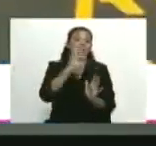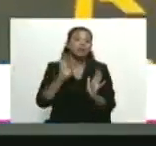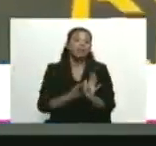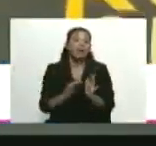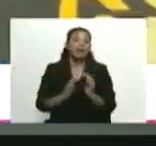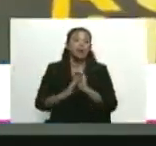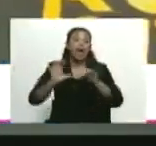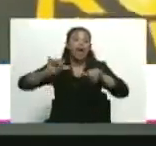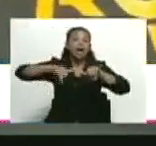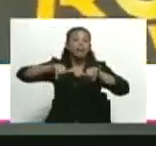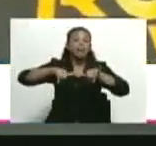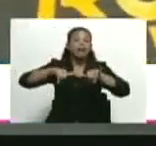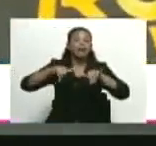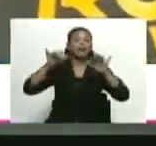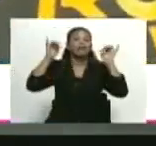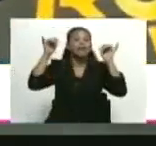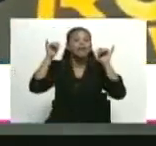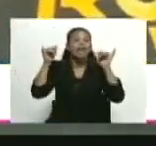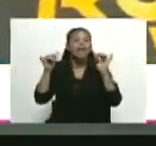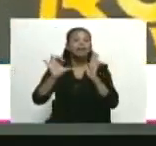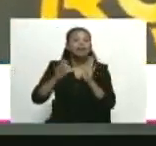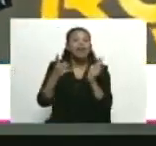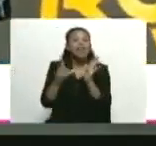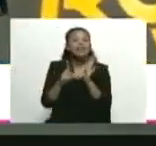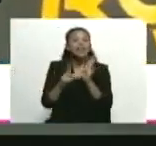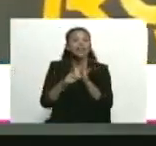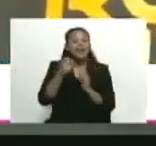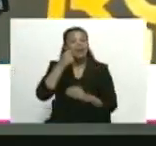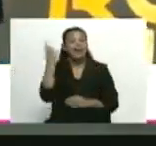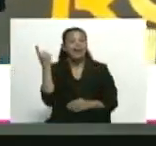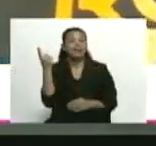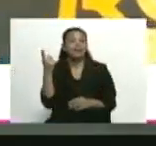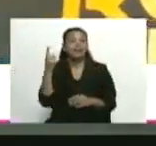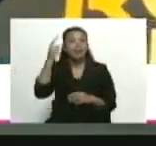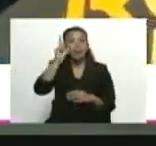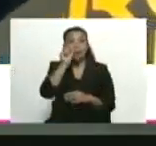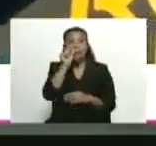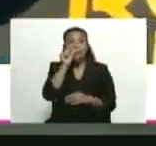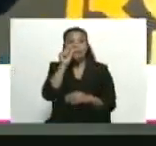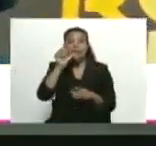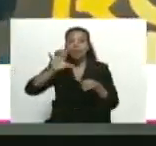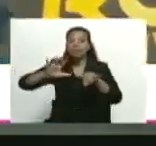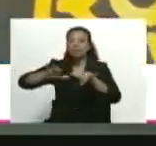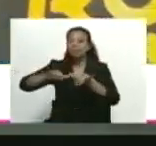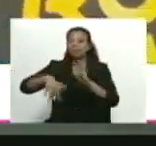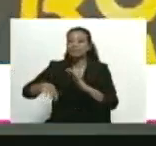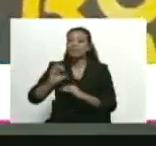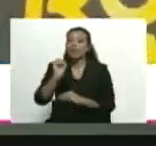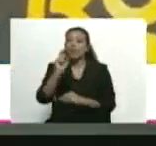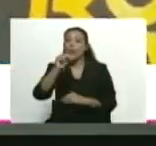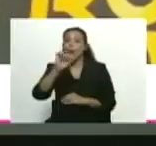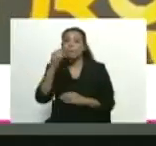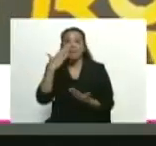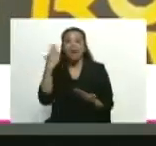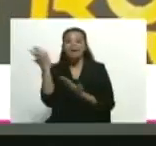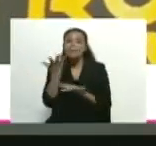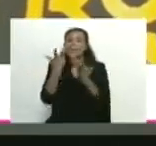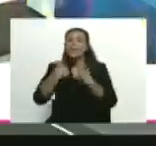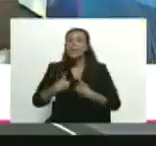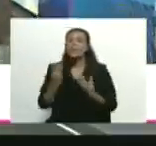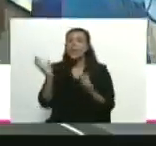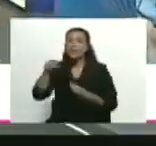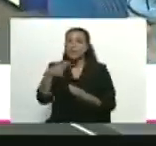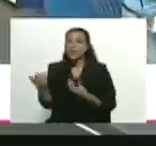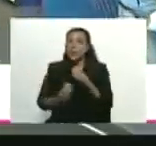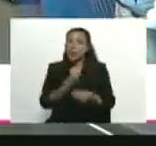al arquitecto de la Ruta Light, el gran artista, cantante, compositor, Omar Acedo. Omar, ¿qué me dice?